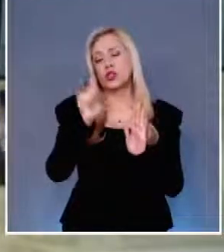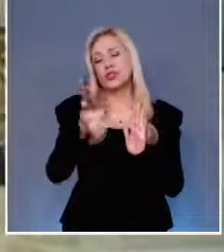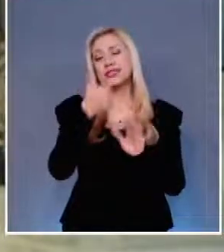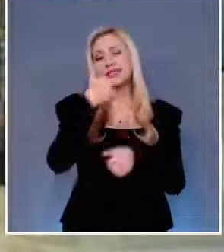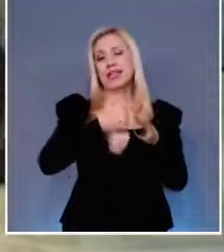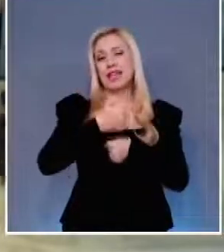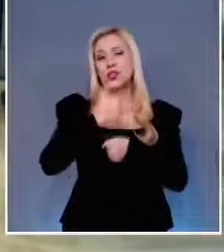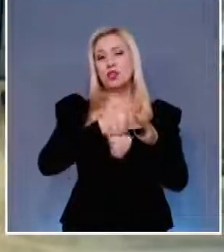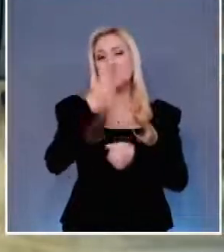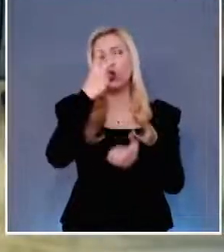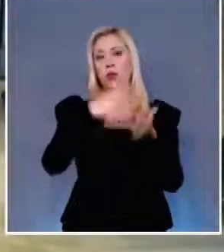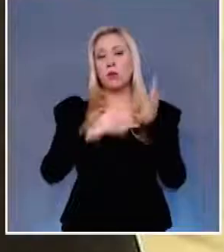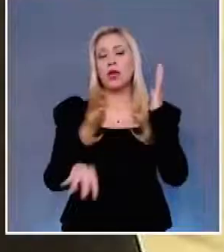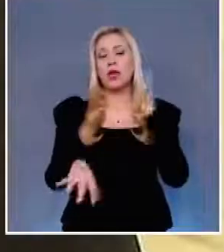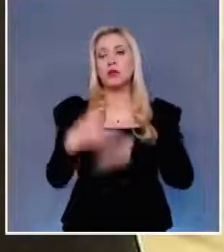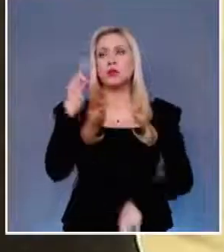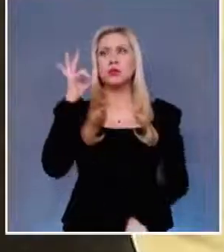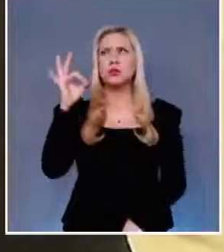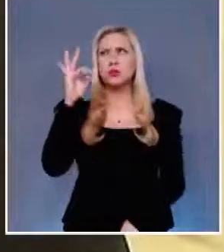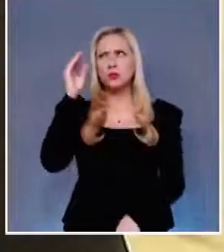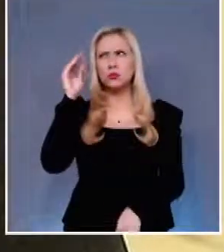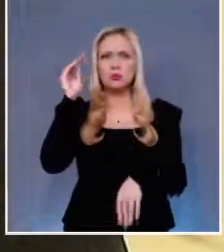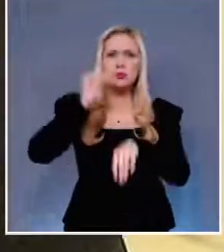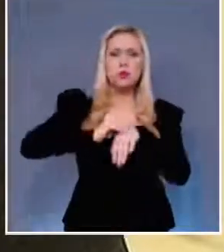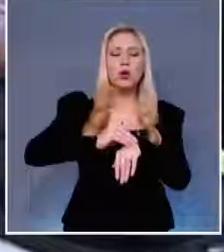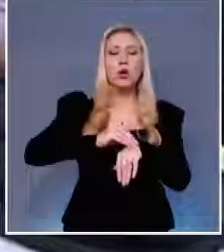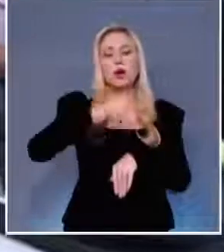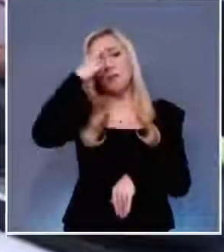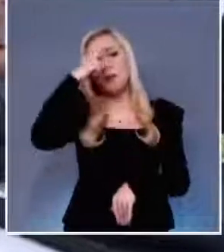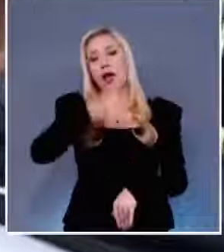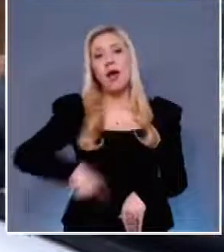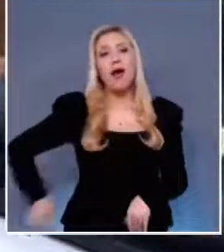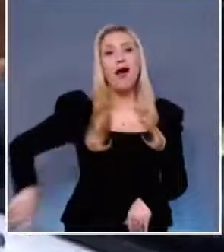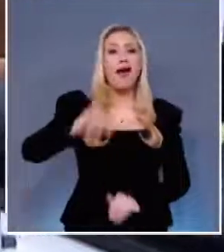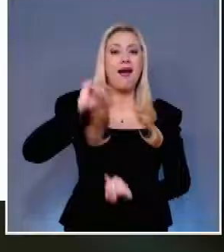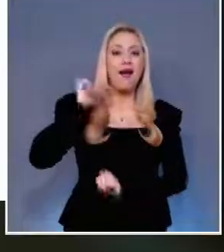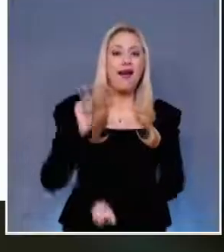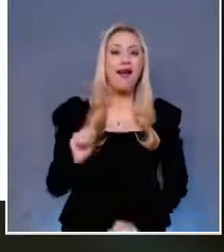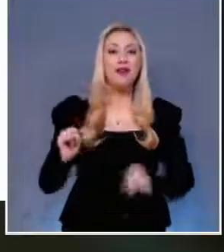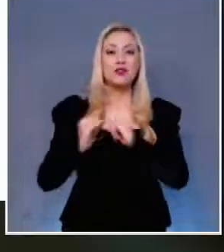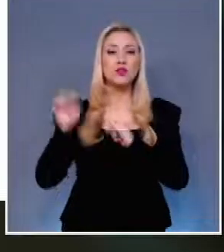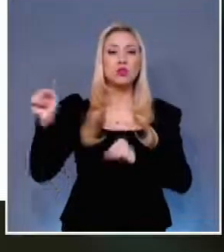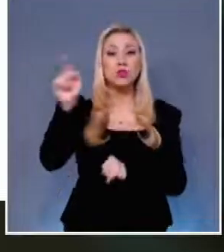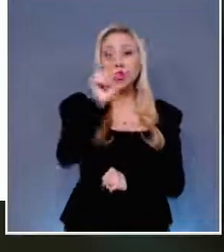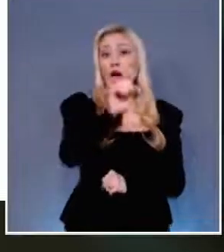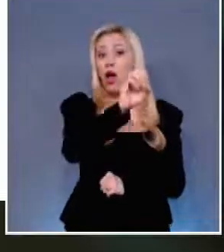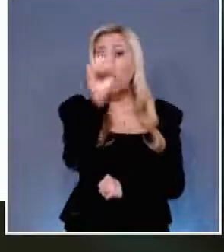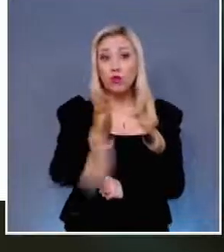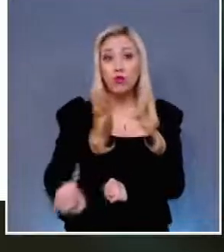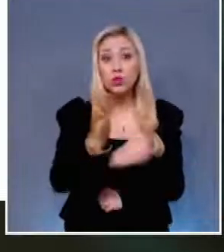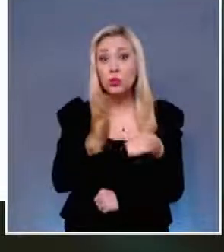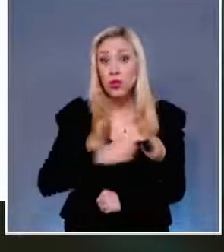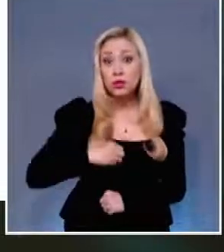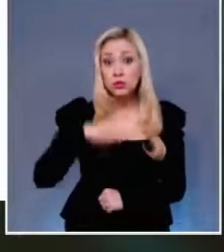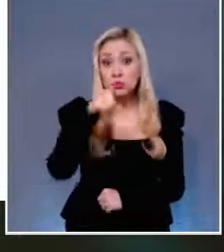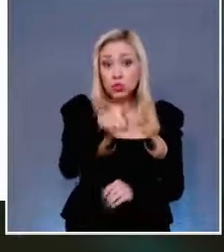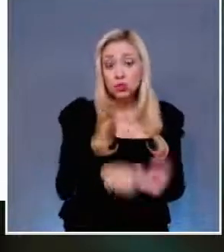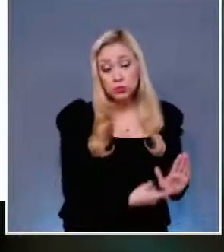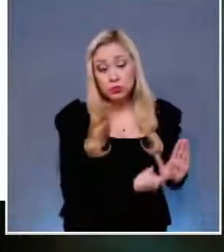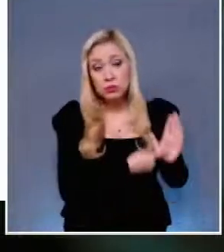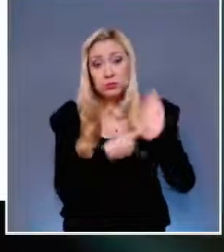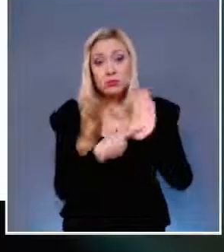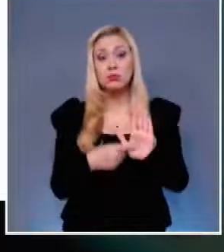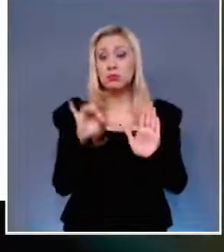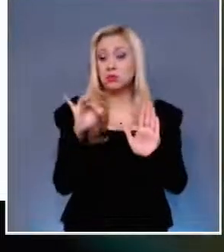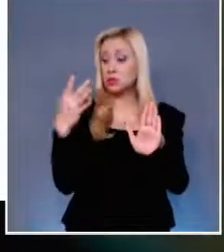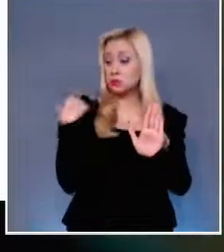de inatacabilidad para que las autoridades brinden información. Hay una reticencia natural, como